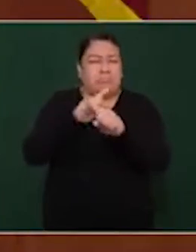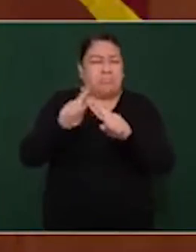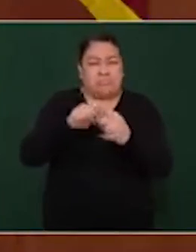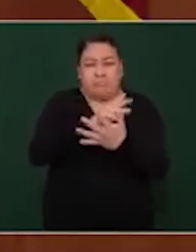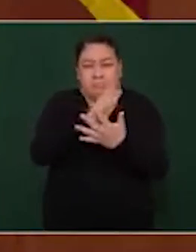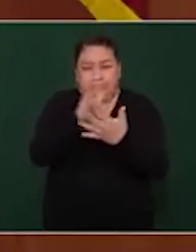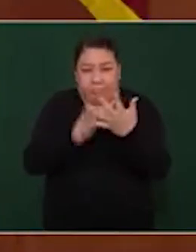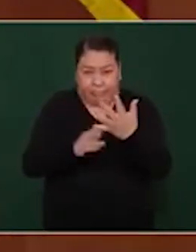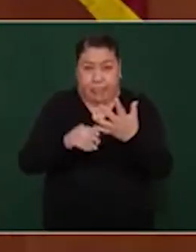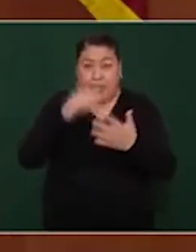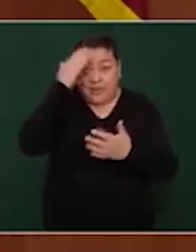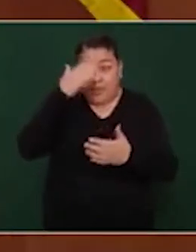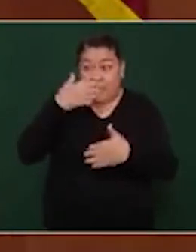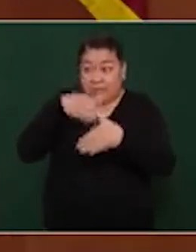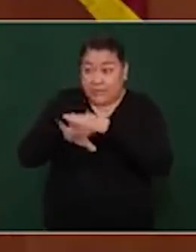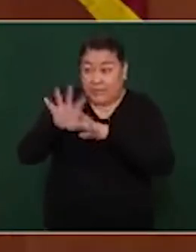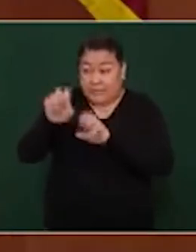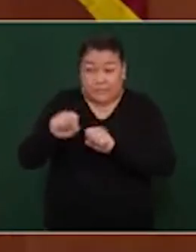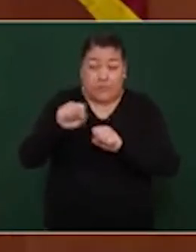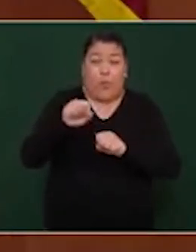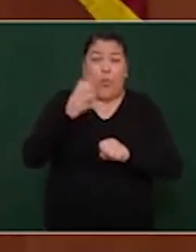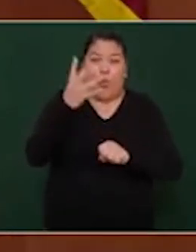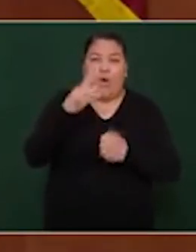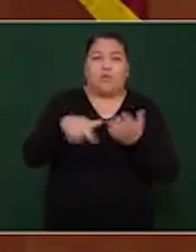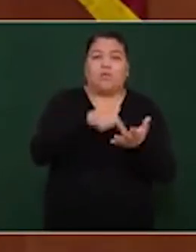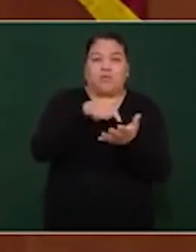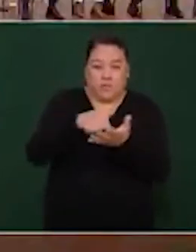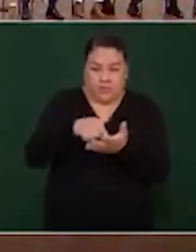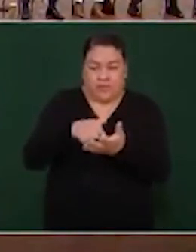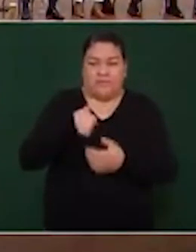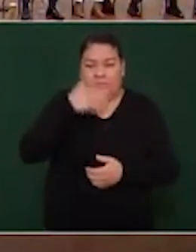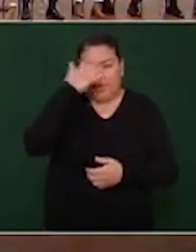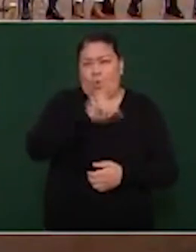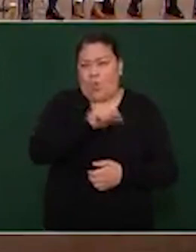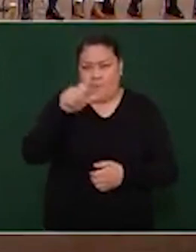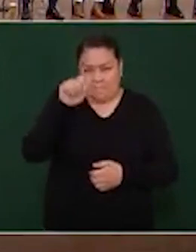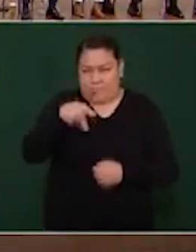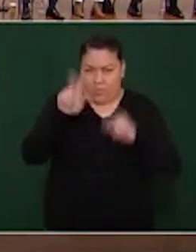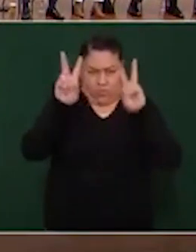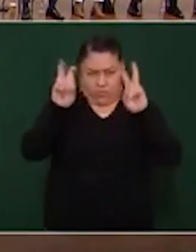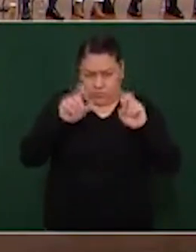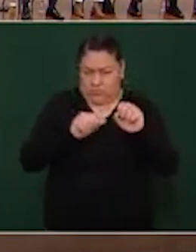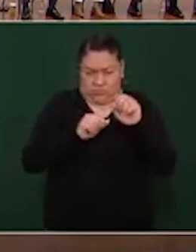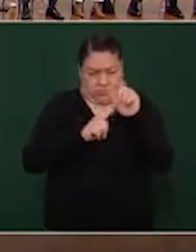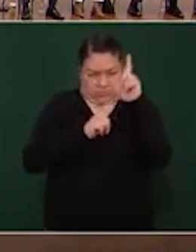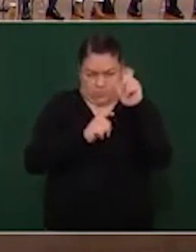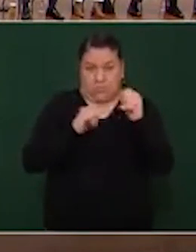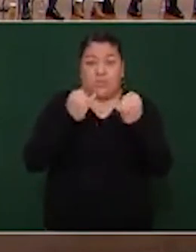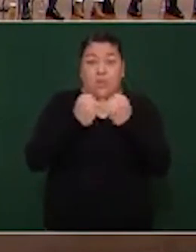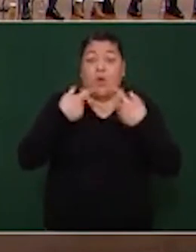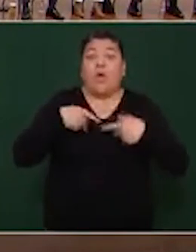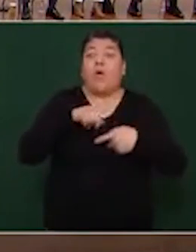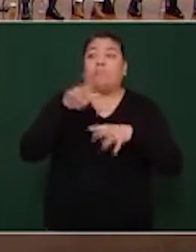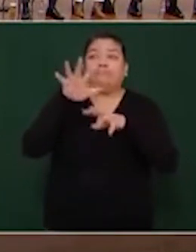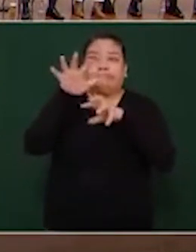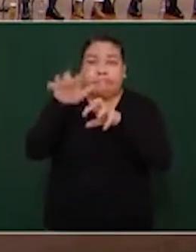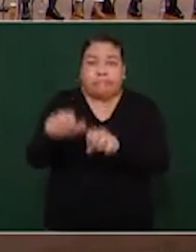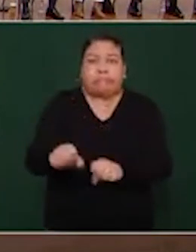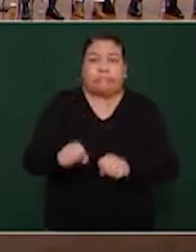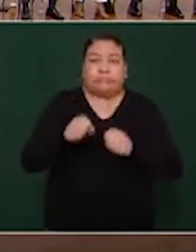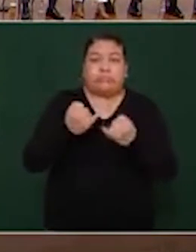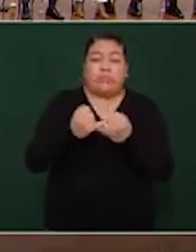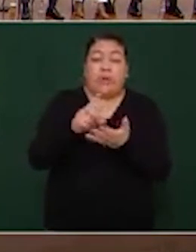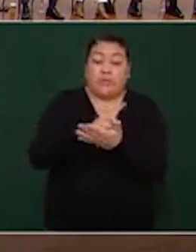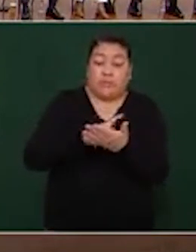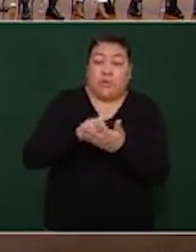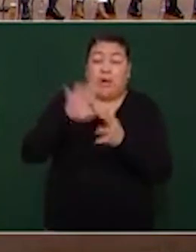derivó de 4 cateos. Siguiente. También el tema de armas, un aseguramiento también muy relevante de armas y